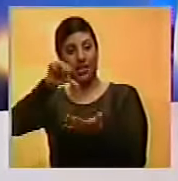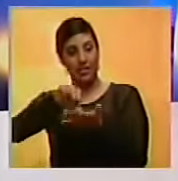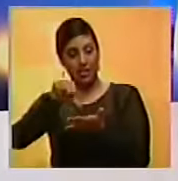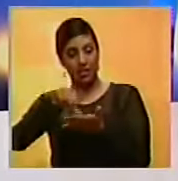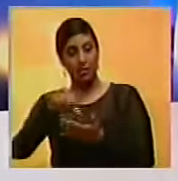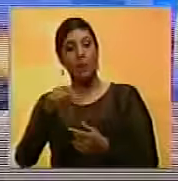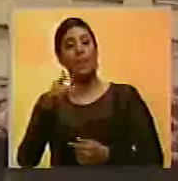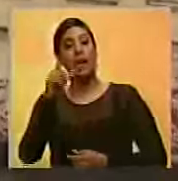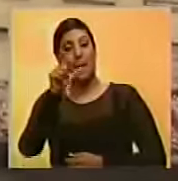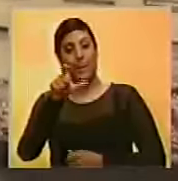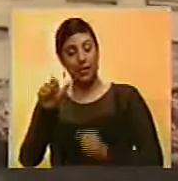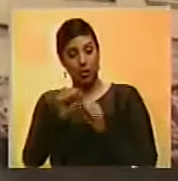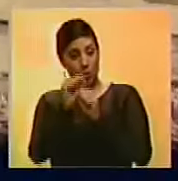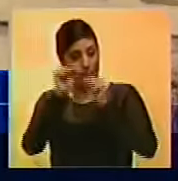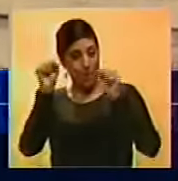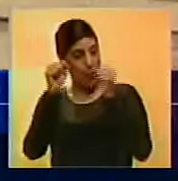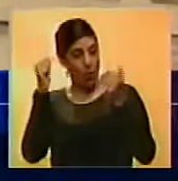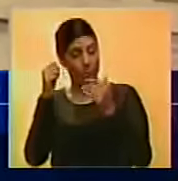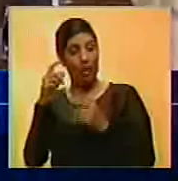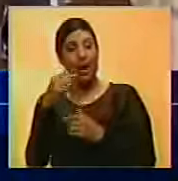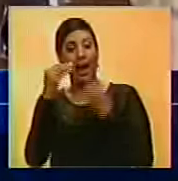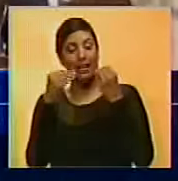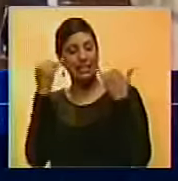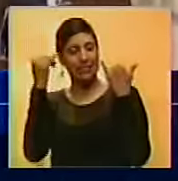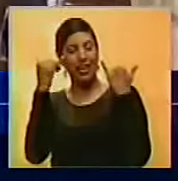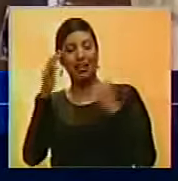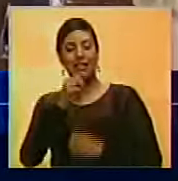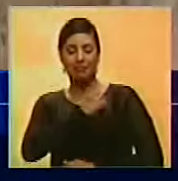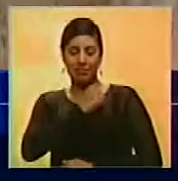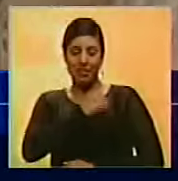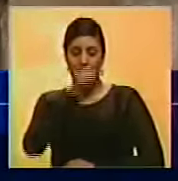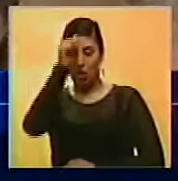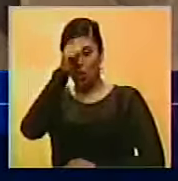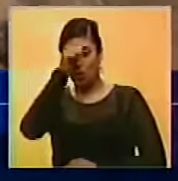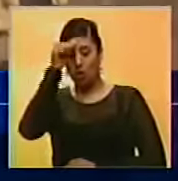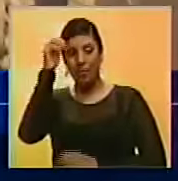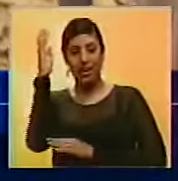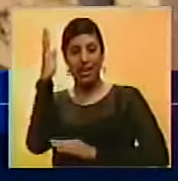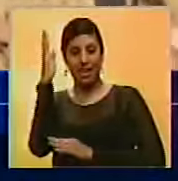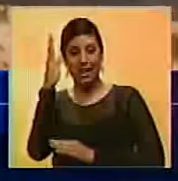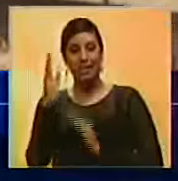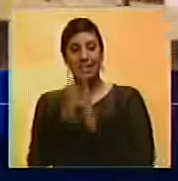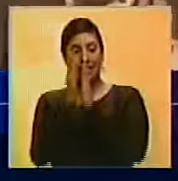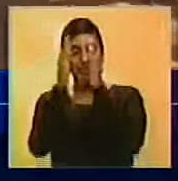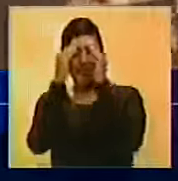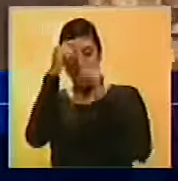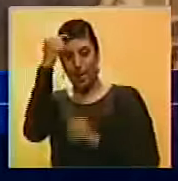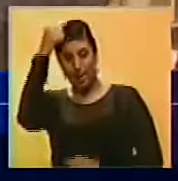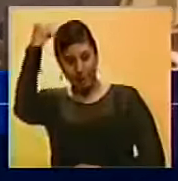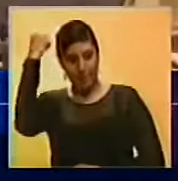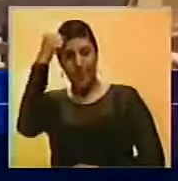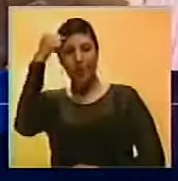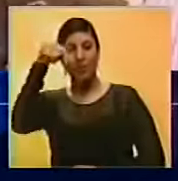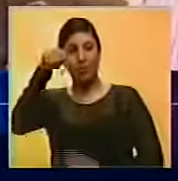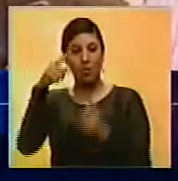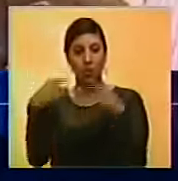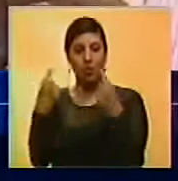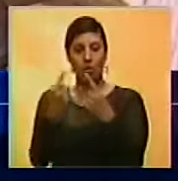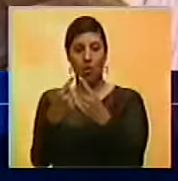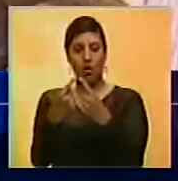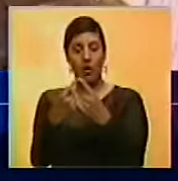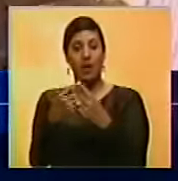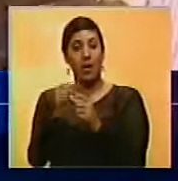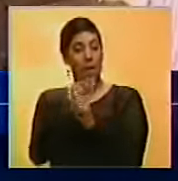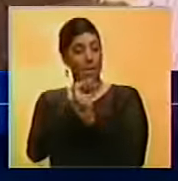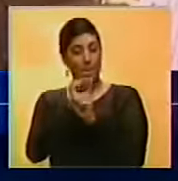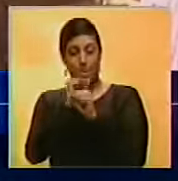Cairo la explosión se produjo durante la celebración de una misa dominical en la iglesia de San Pedro en el complejo de la catedral de San Marcos